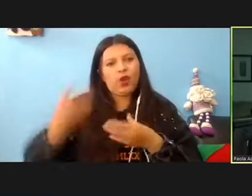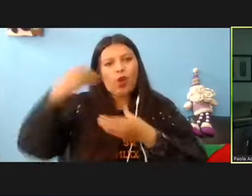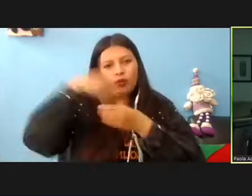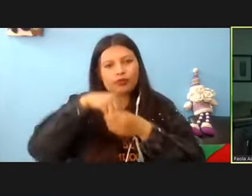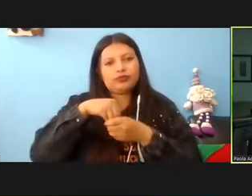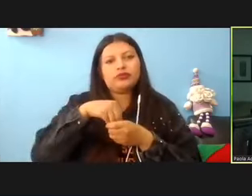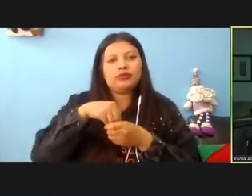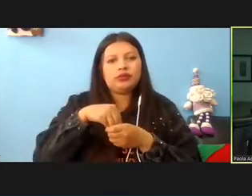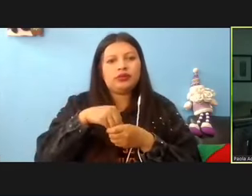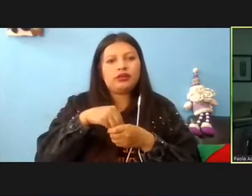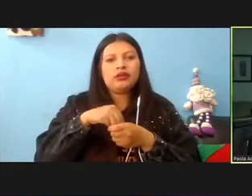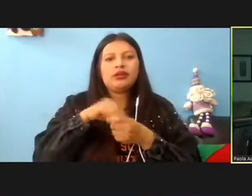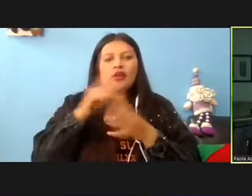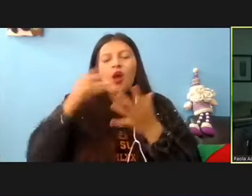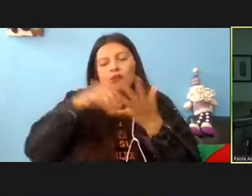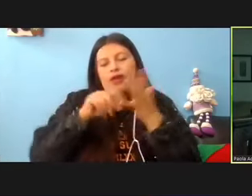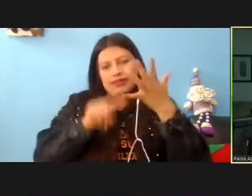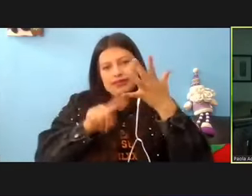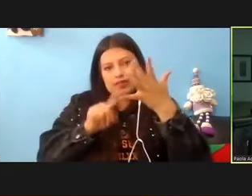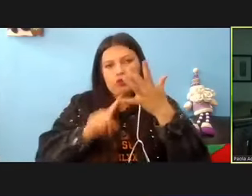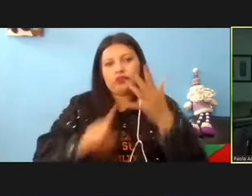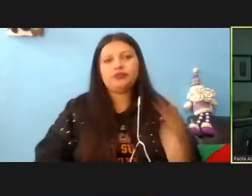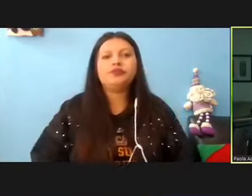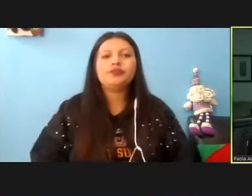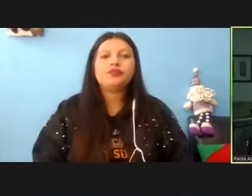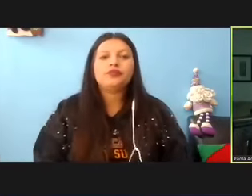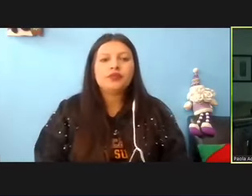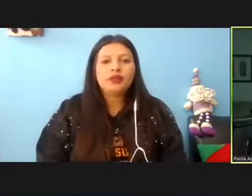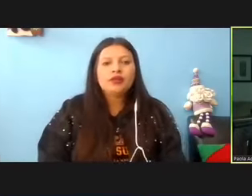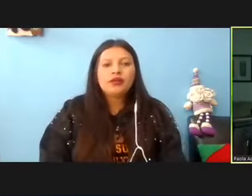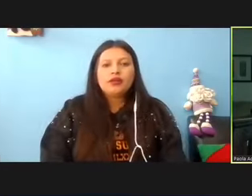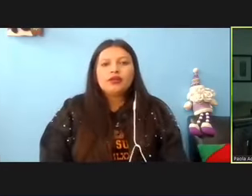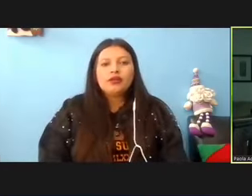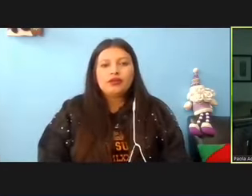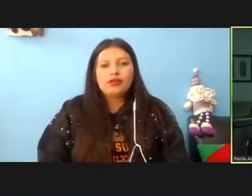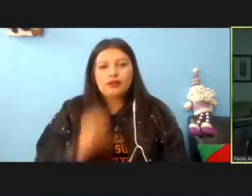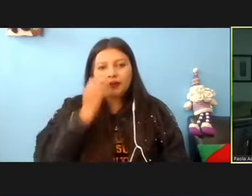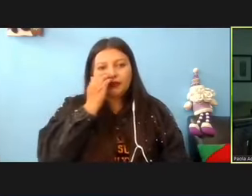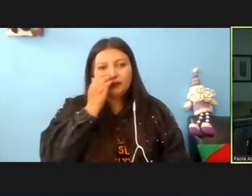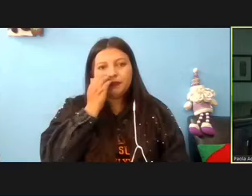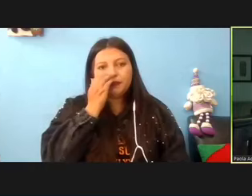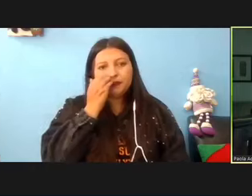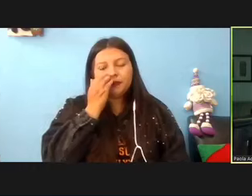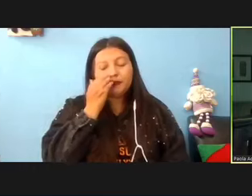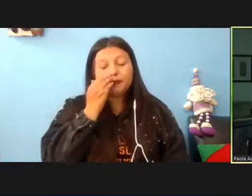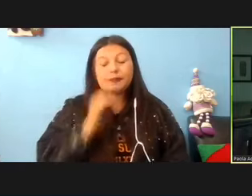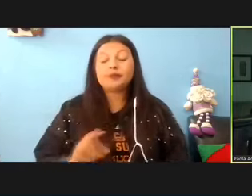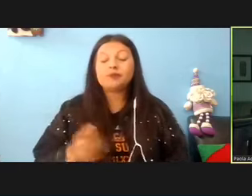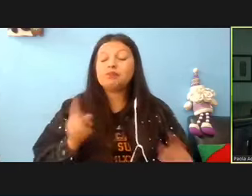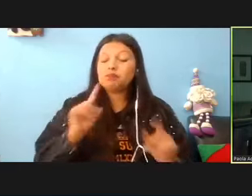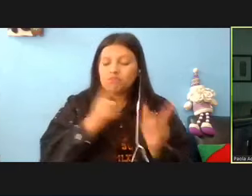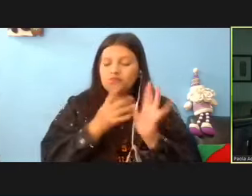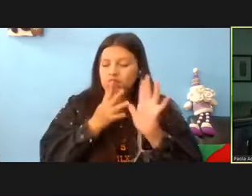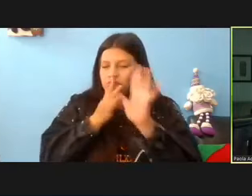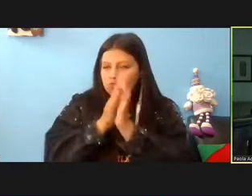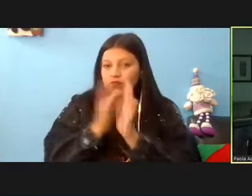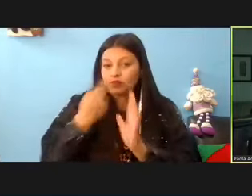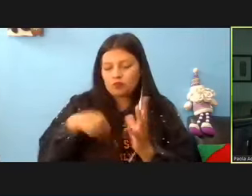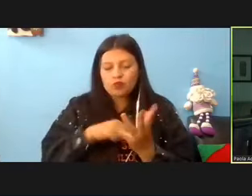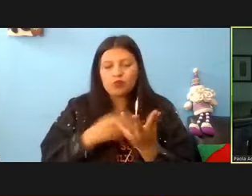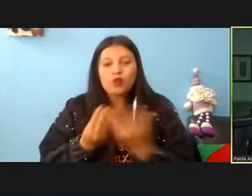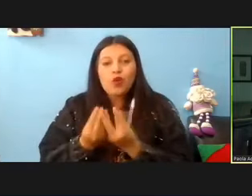del eje 5. Entonces, en primer lugar, como equipo encontramos